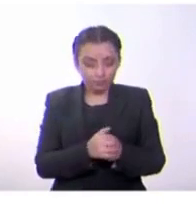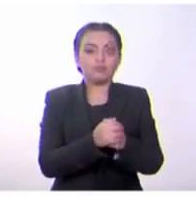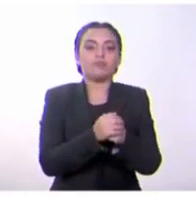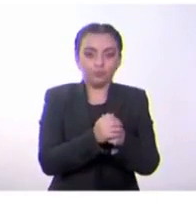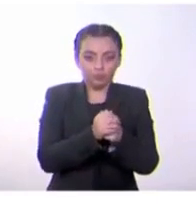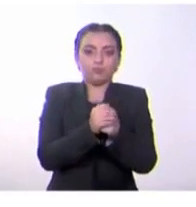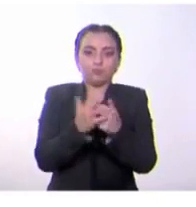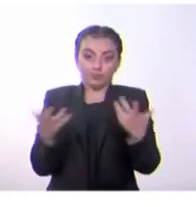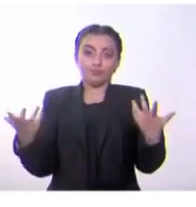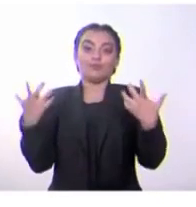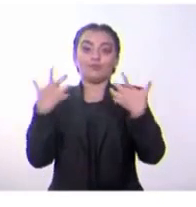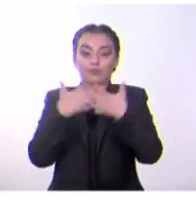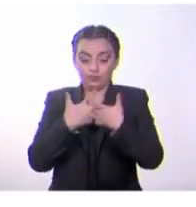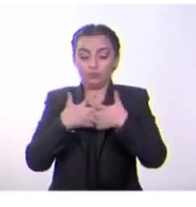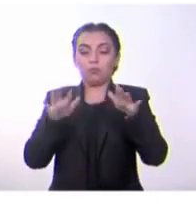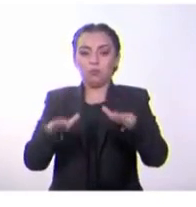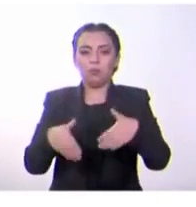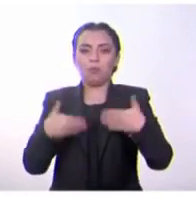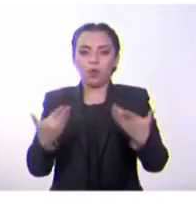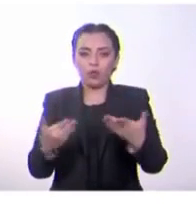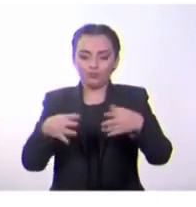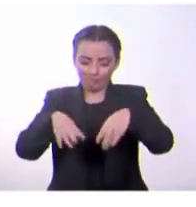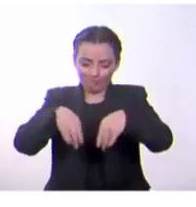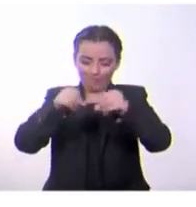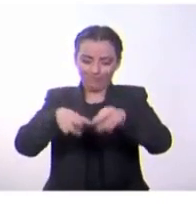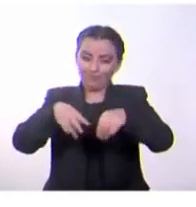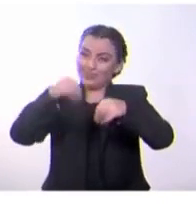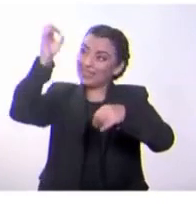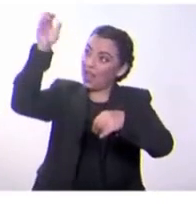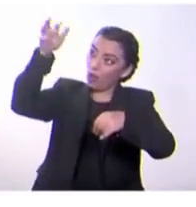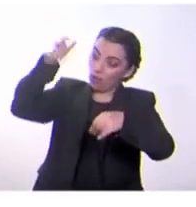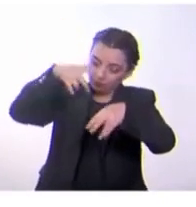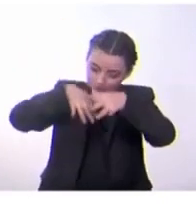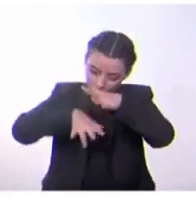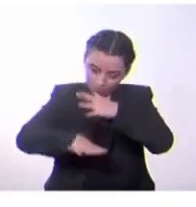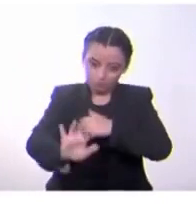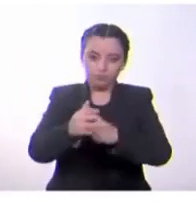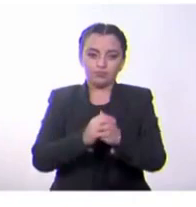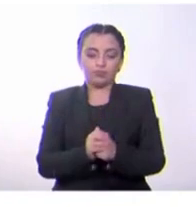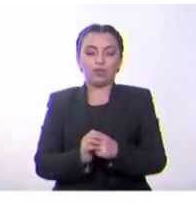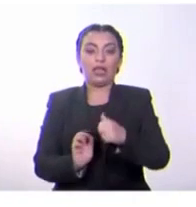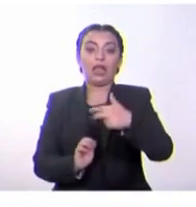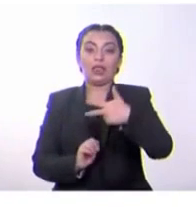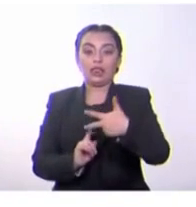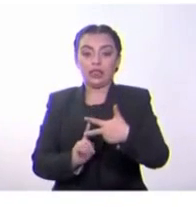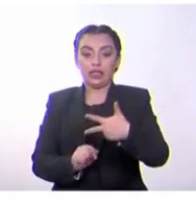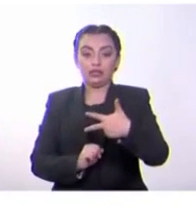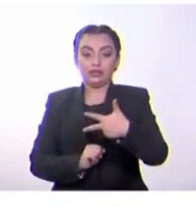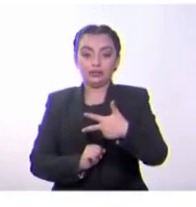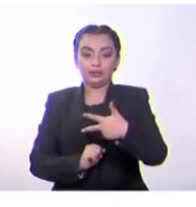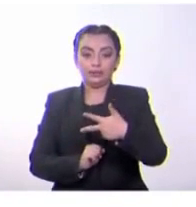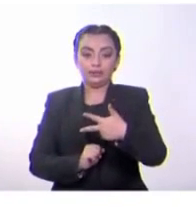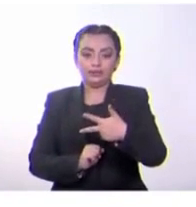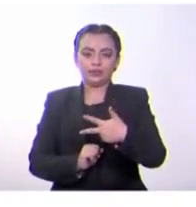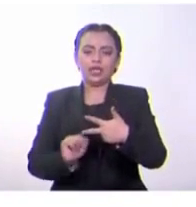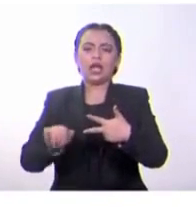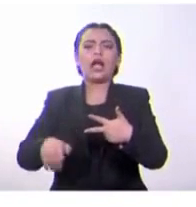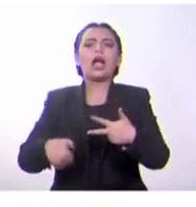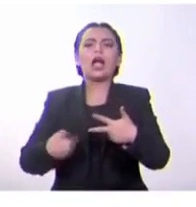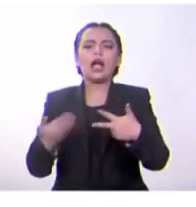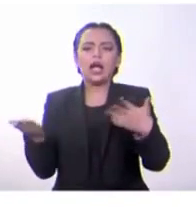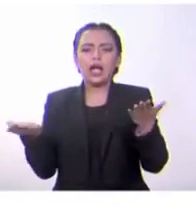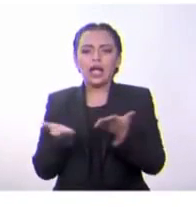de infiltración del agua en el suelo. Pregunta 3. ¿Qué podemos hacer para reducir